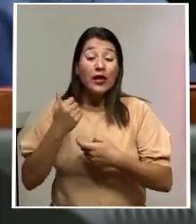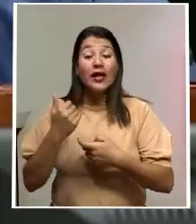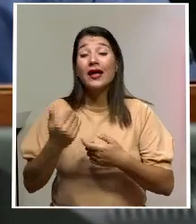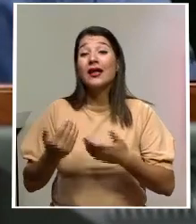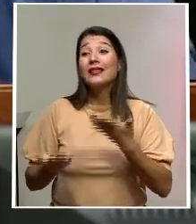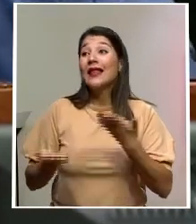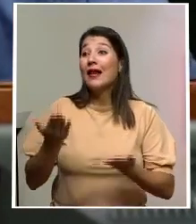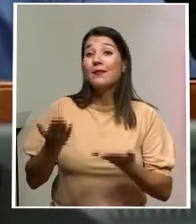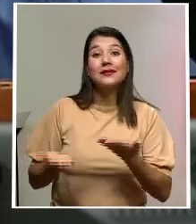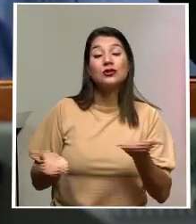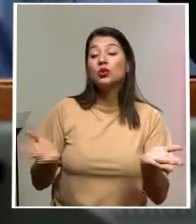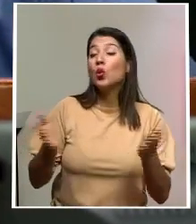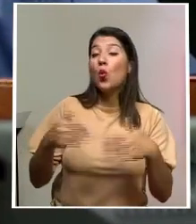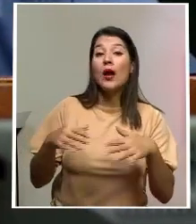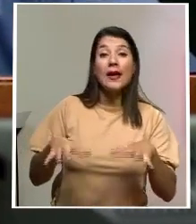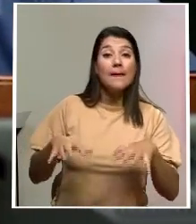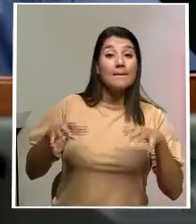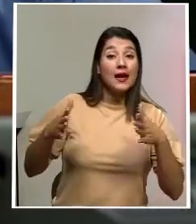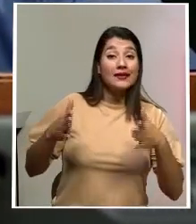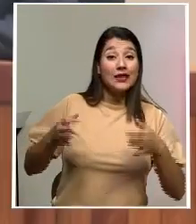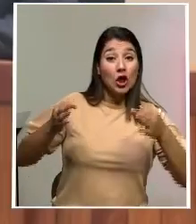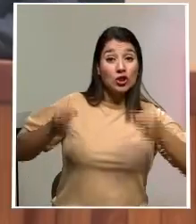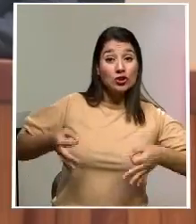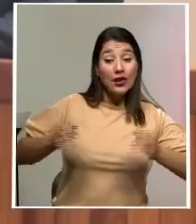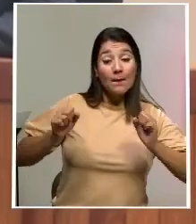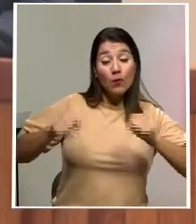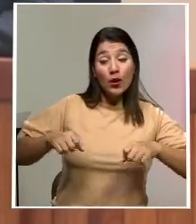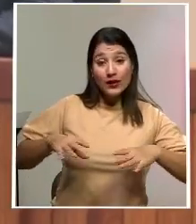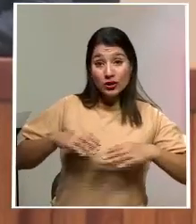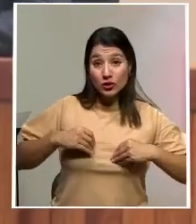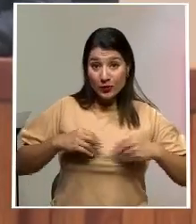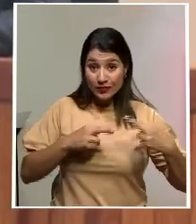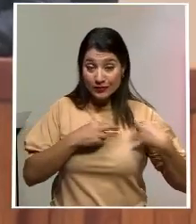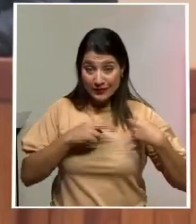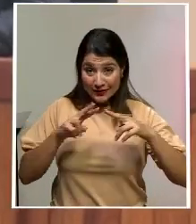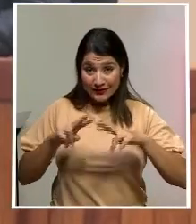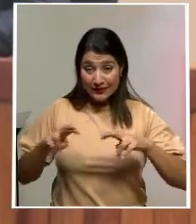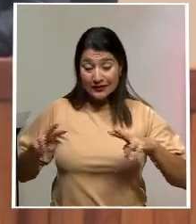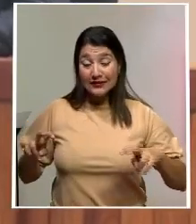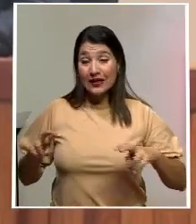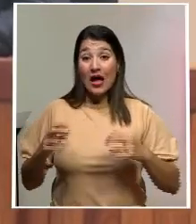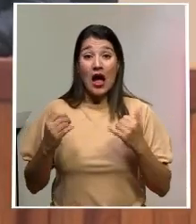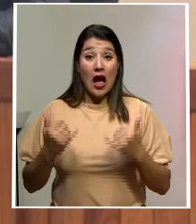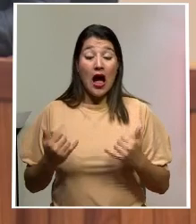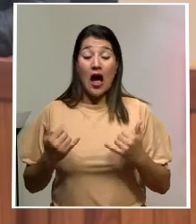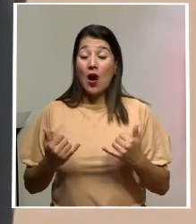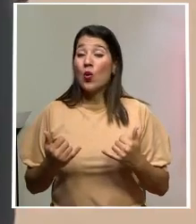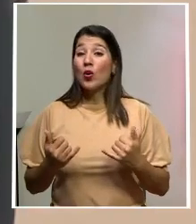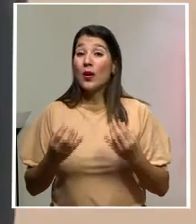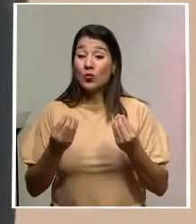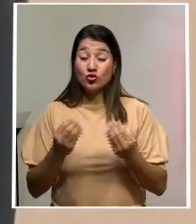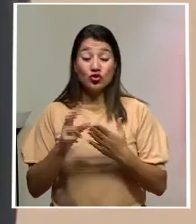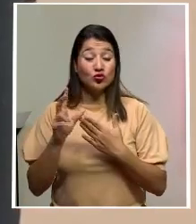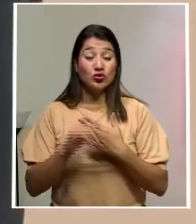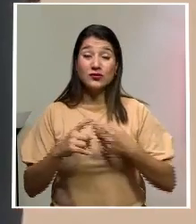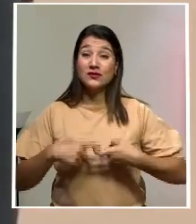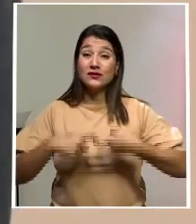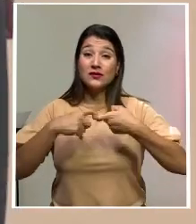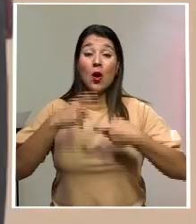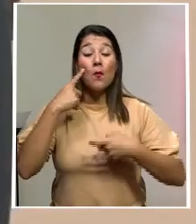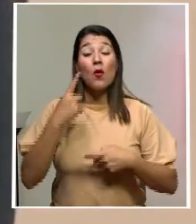este momento hay 60 expedientes que no pueden ser resueltos, es decir, se encuentran paralizados por la falta de magistrados